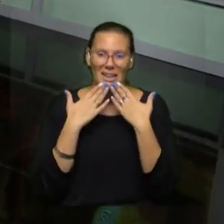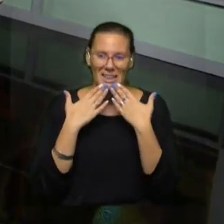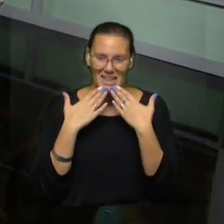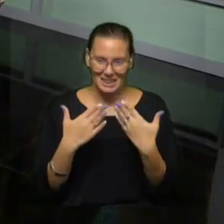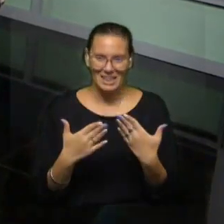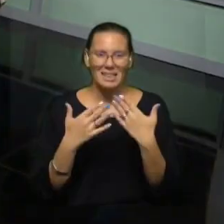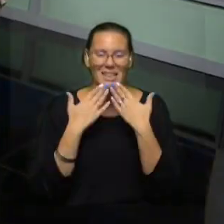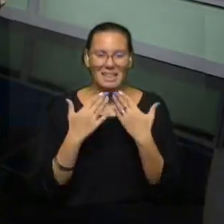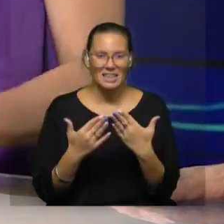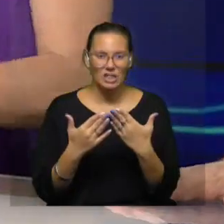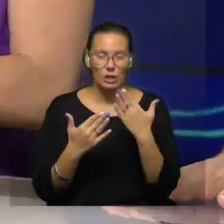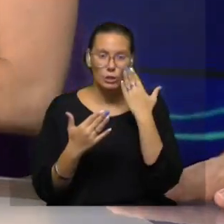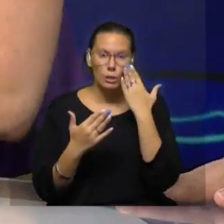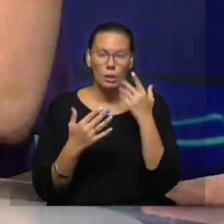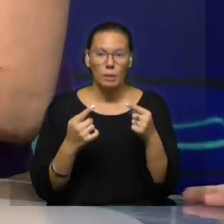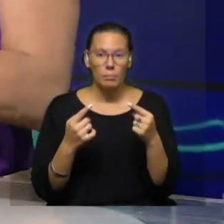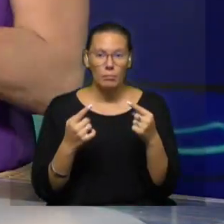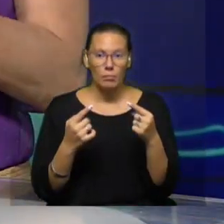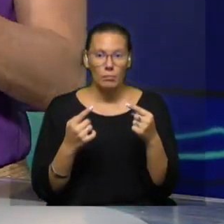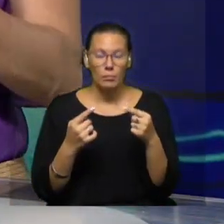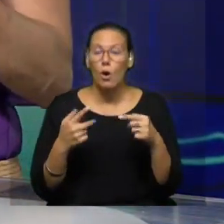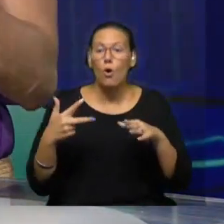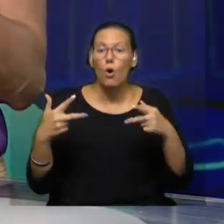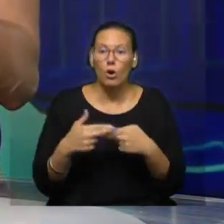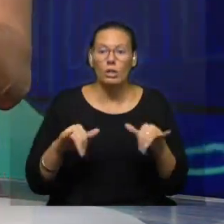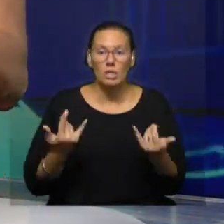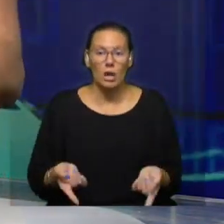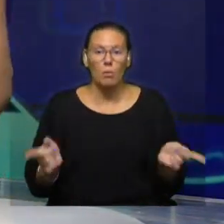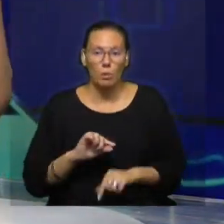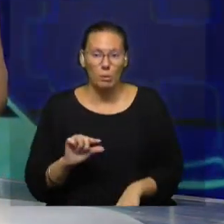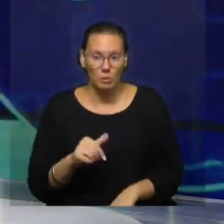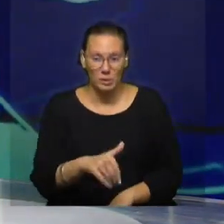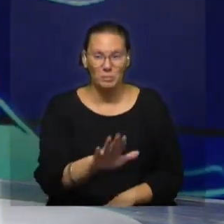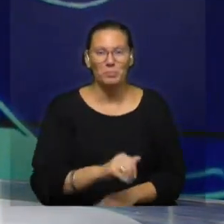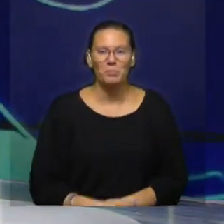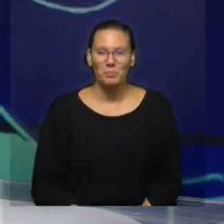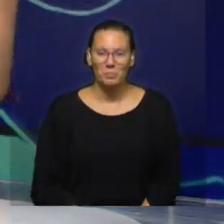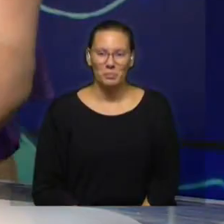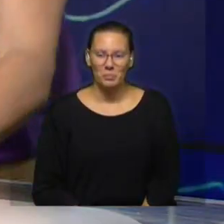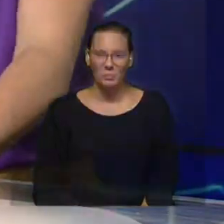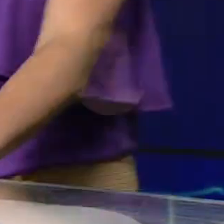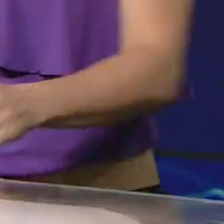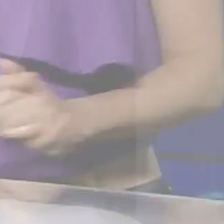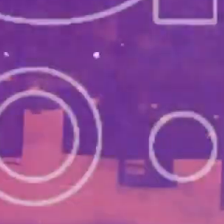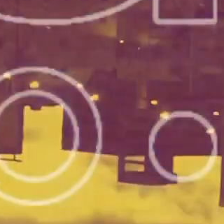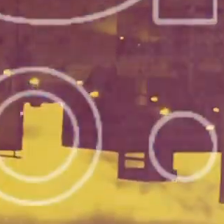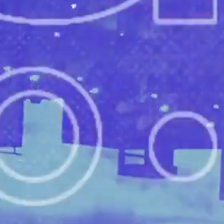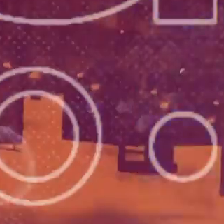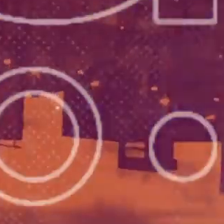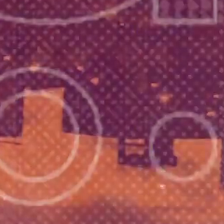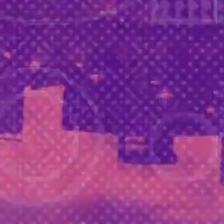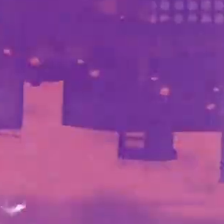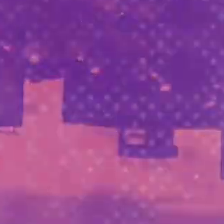Muchas gracias. Gracias. Nosotros vamos a una pausa y volvemos en minutitos nada más. Bajo por la rambla, paisa que